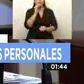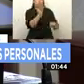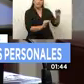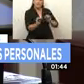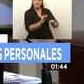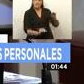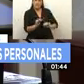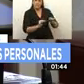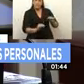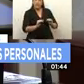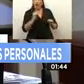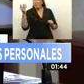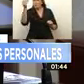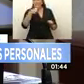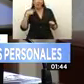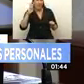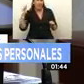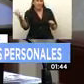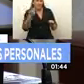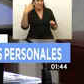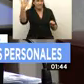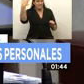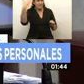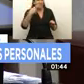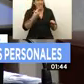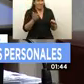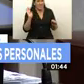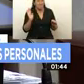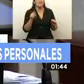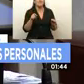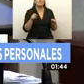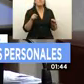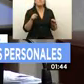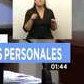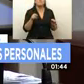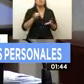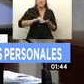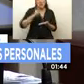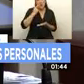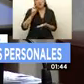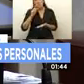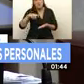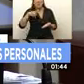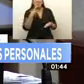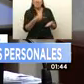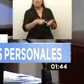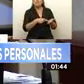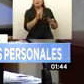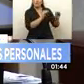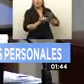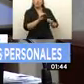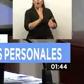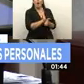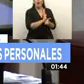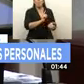como han dicho en forma reiterada senadores y senadoras destinados al pago de la